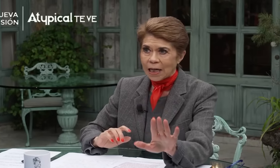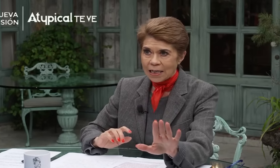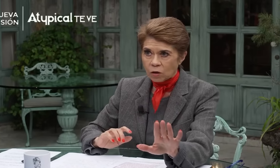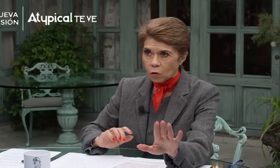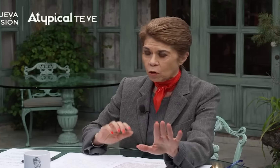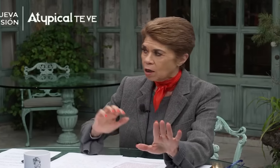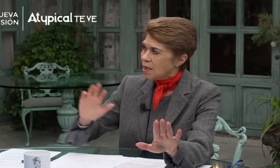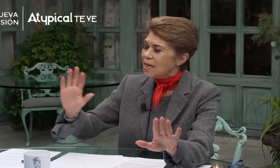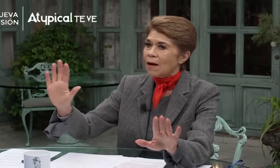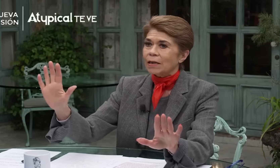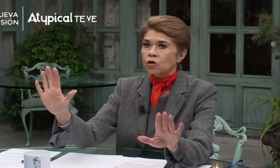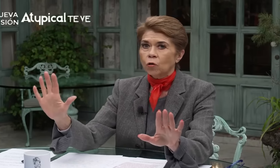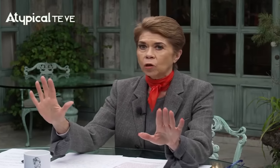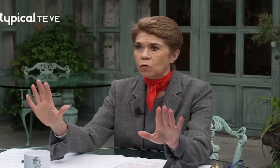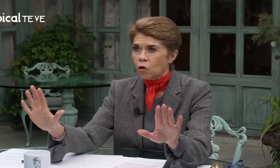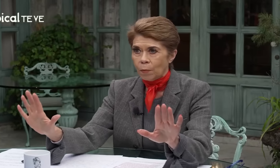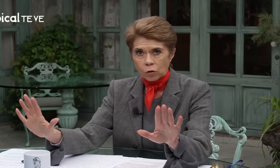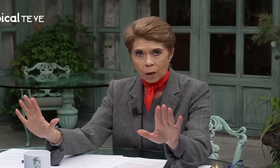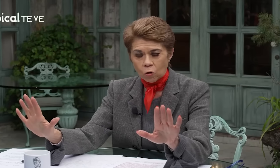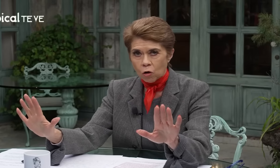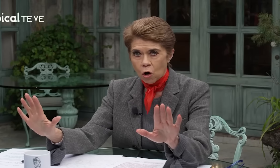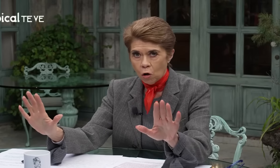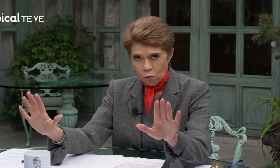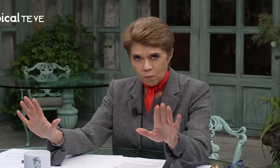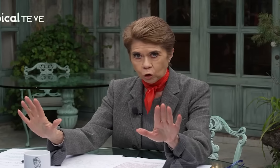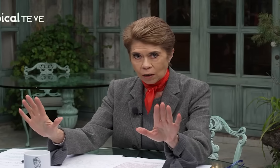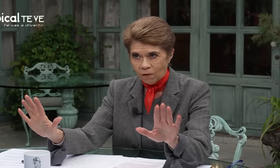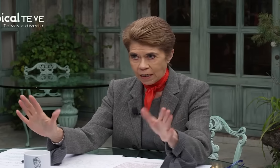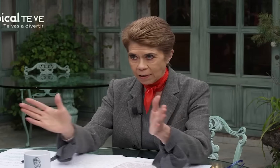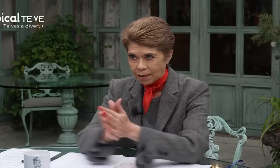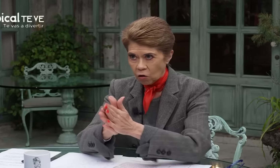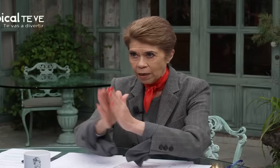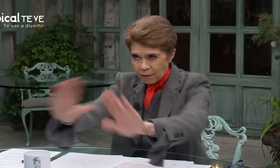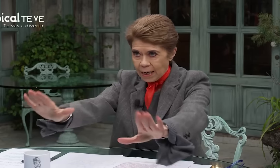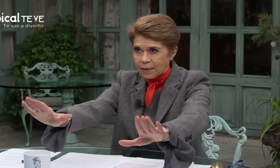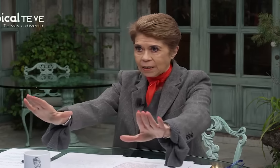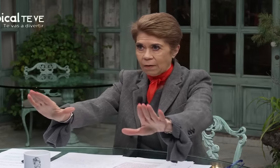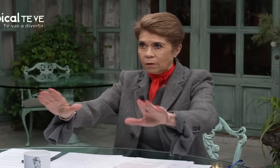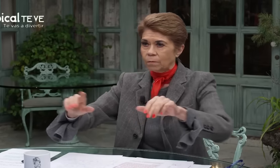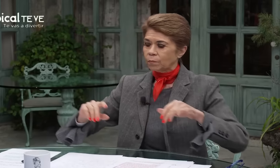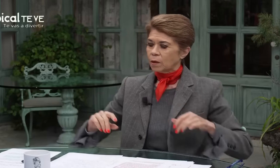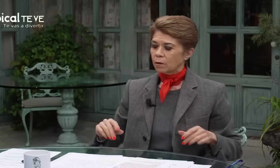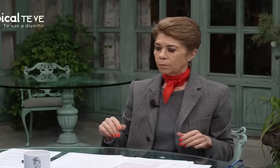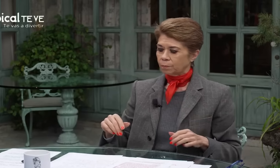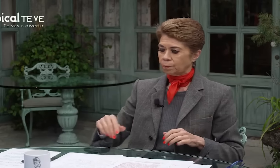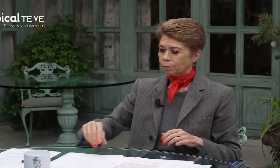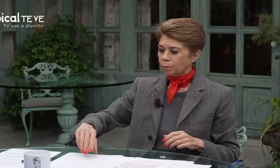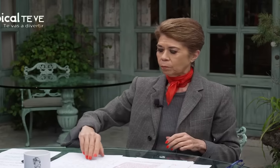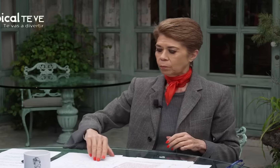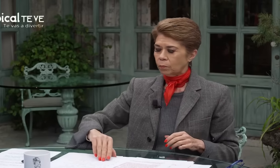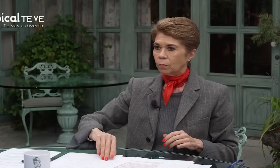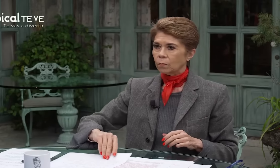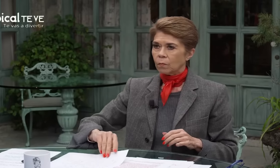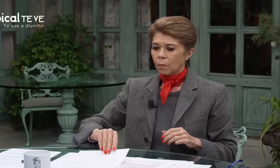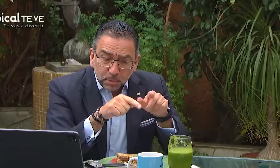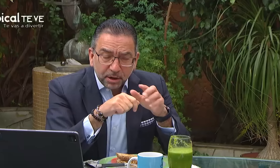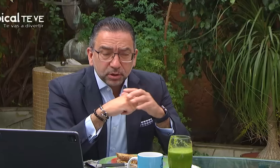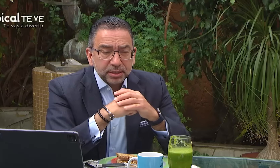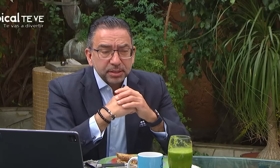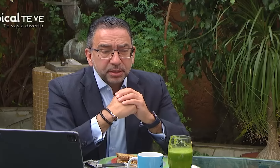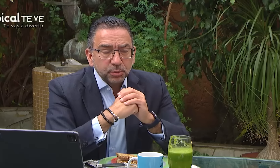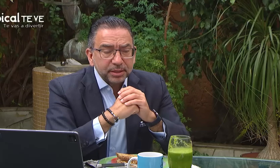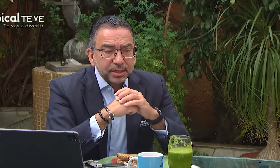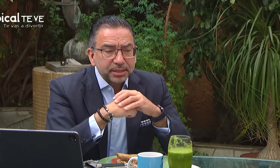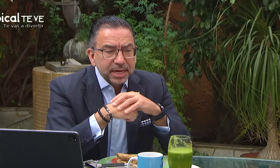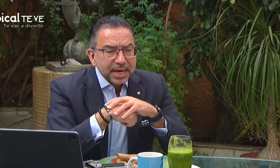su autoritarismo y la versión de un López Obrador no hay mucha diferencia señores en este estoy toal acuerdo y vean para que puedan retomar lo